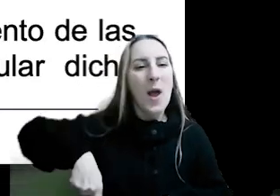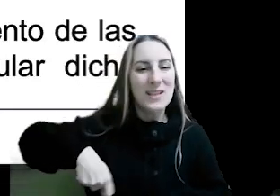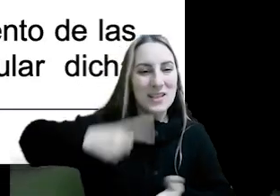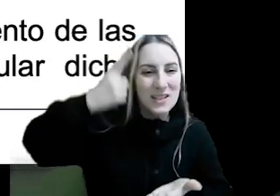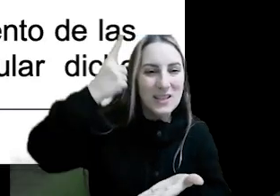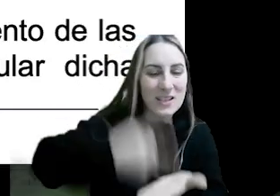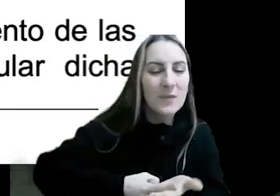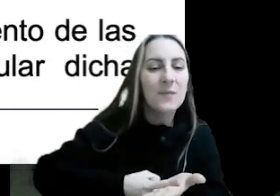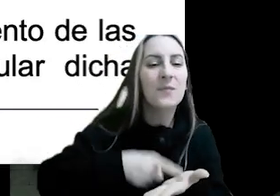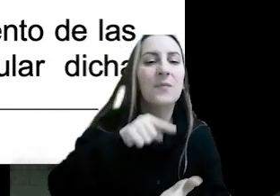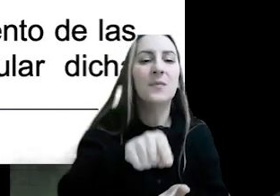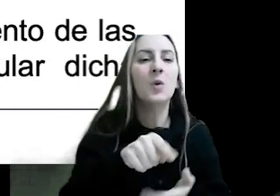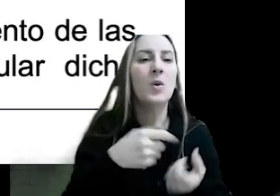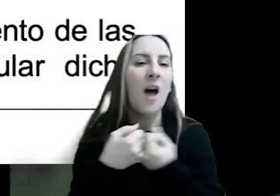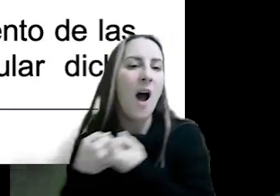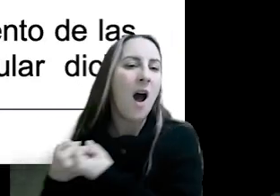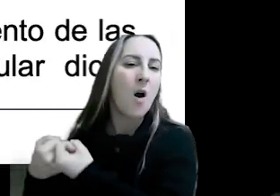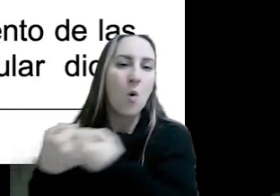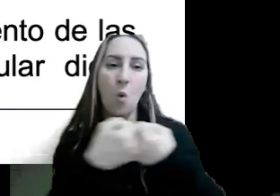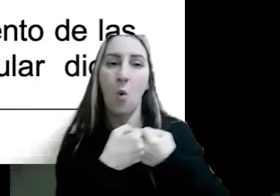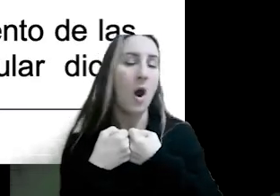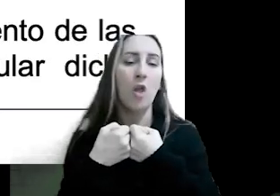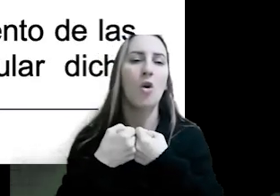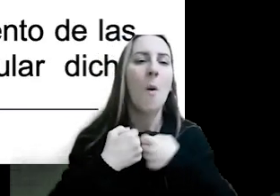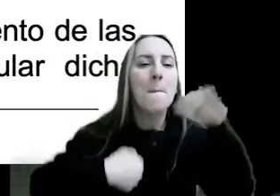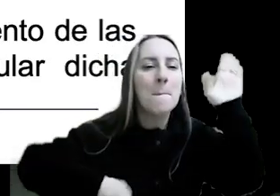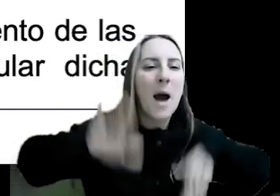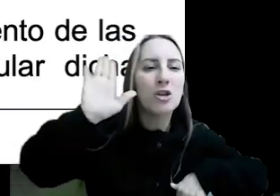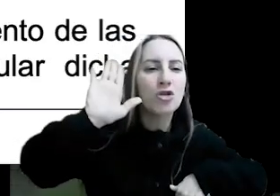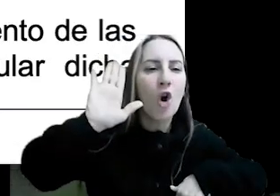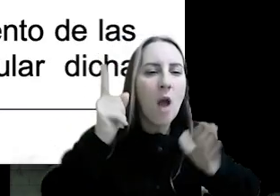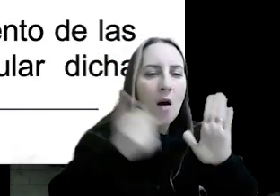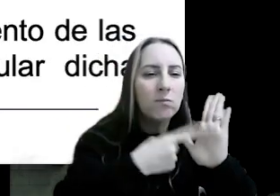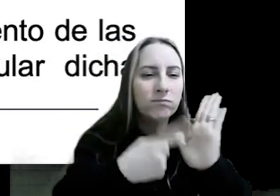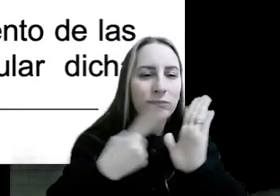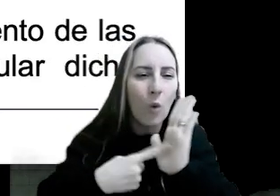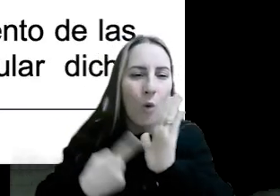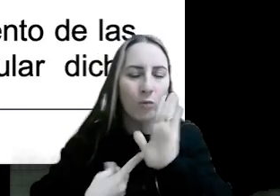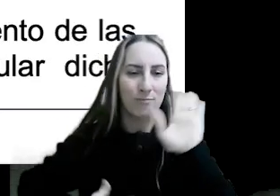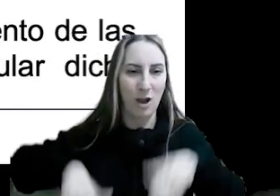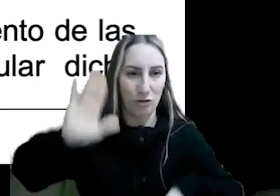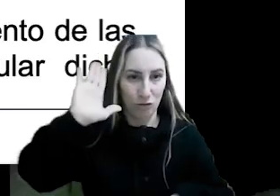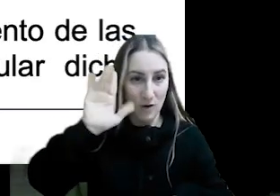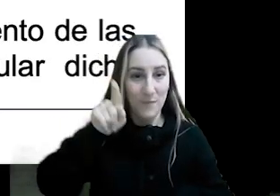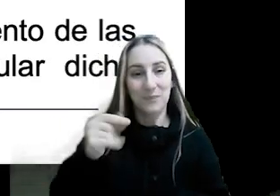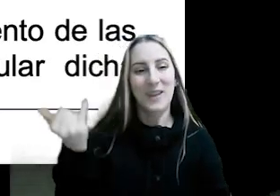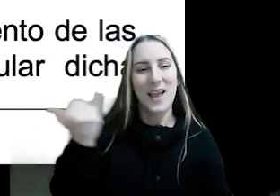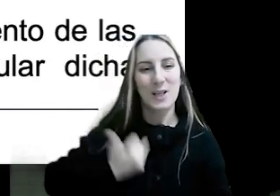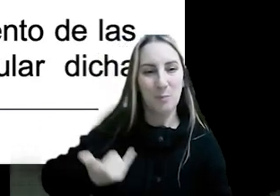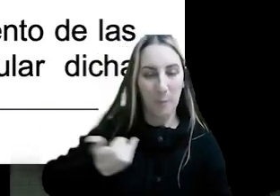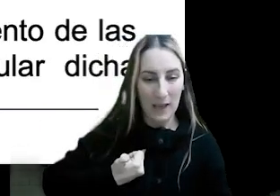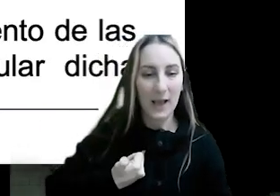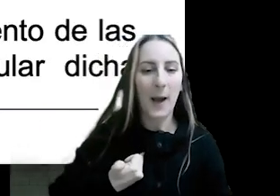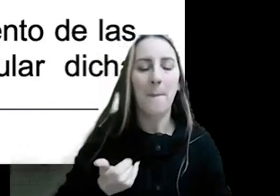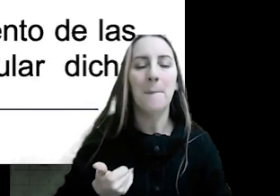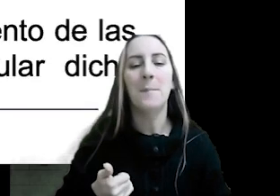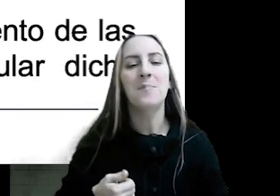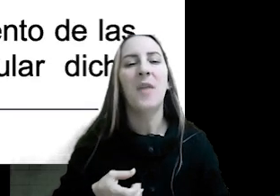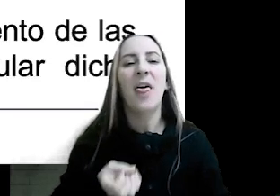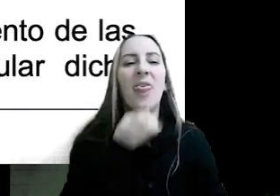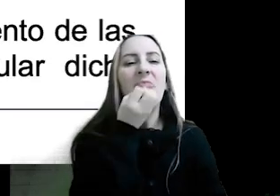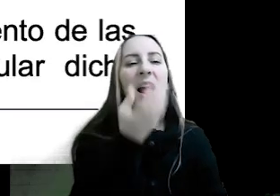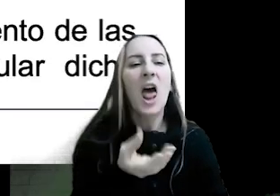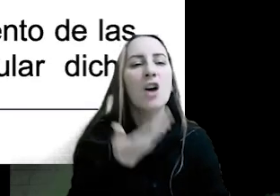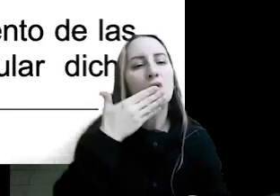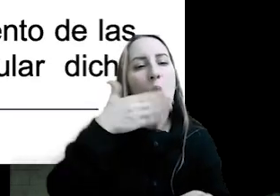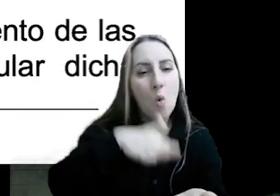voto unánime, sino que es un voto por mayoría, en donde nos explican que más allá de que la declaración jurada